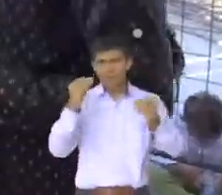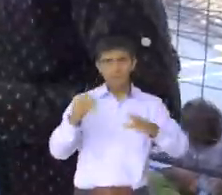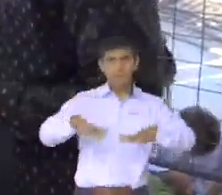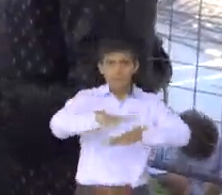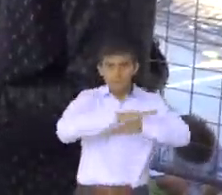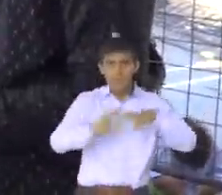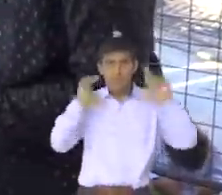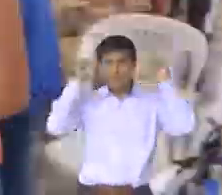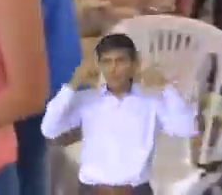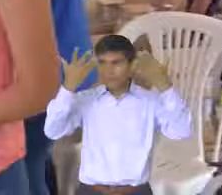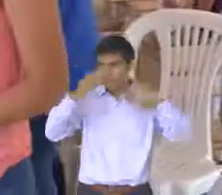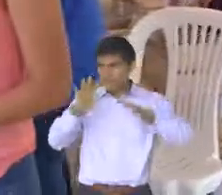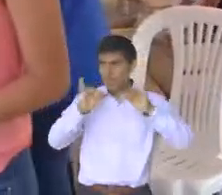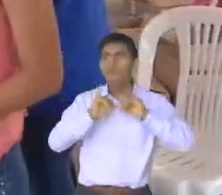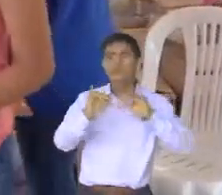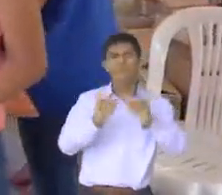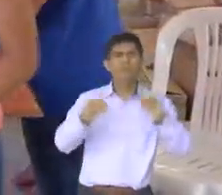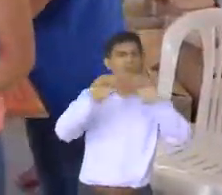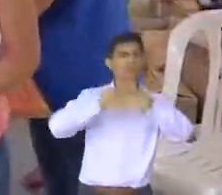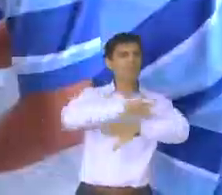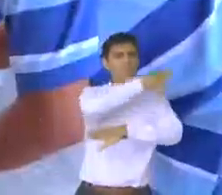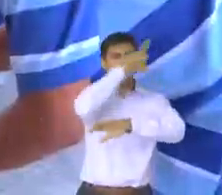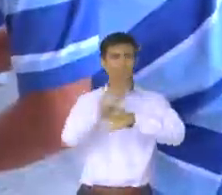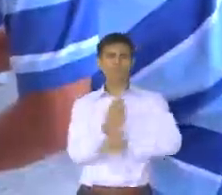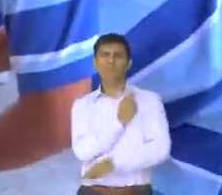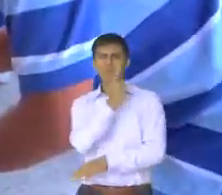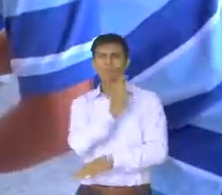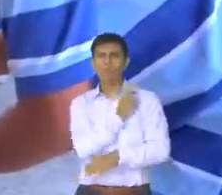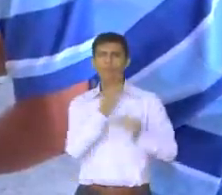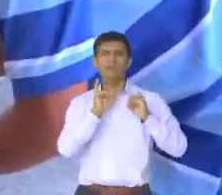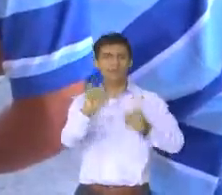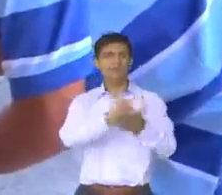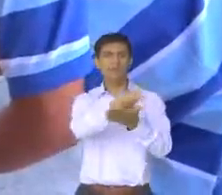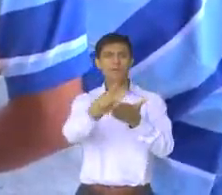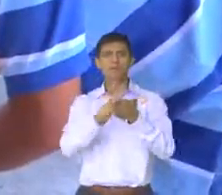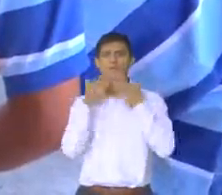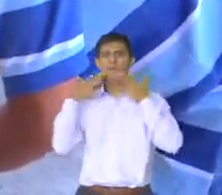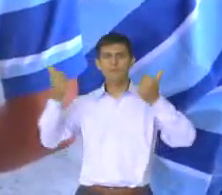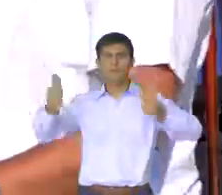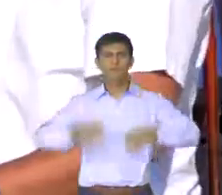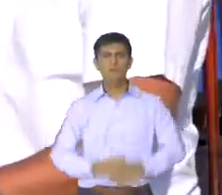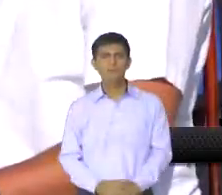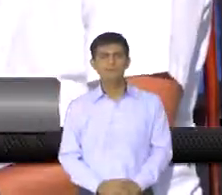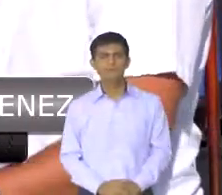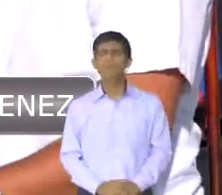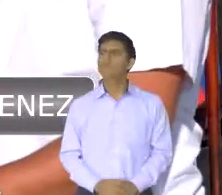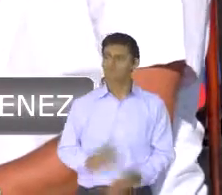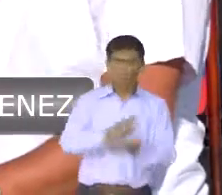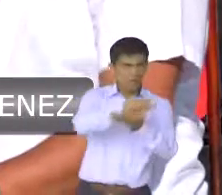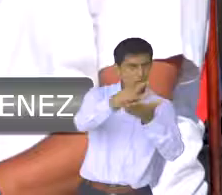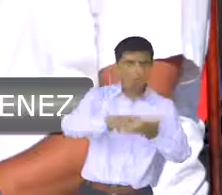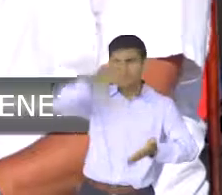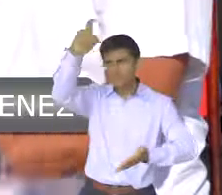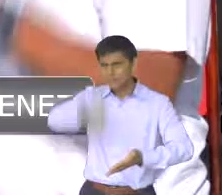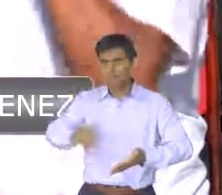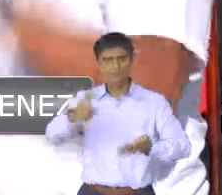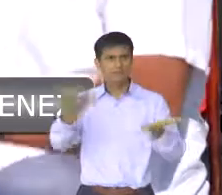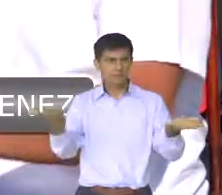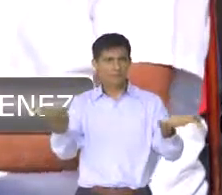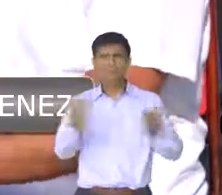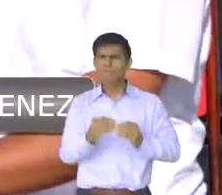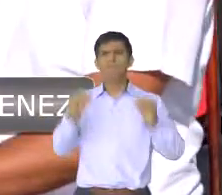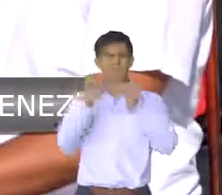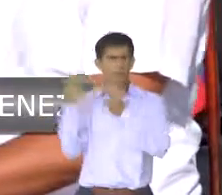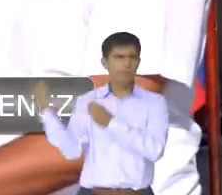bachilleres se profesionalicen y contribuyan con sus conocimientos por el Lago Agrio que todos queremos. Porque el Lago Agrio se merece esto y